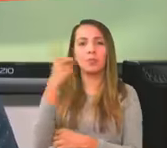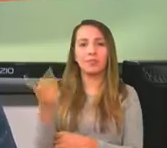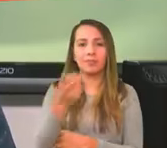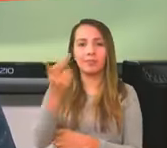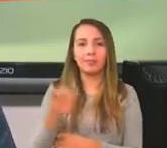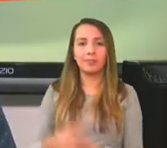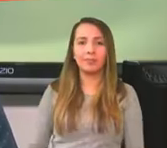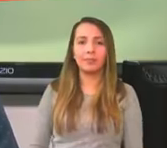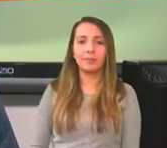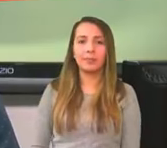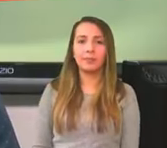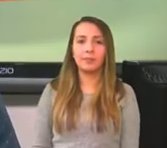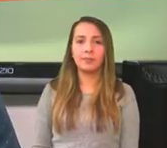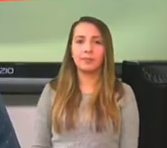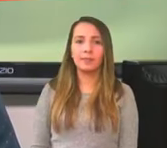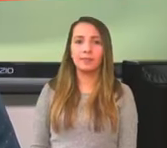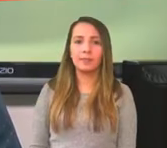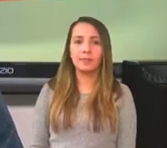Adelante.